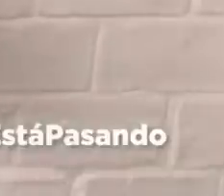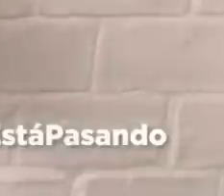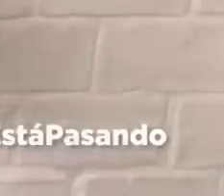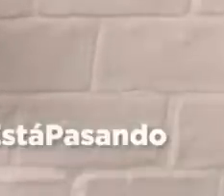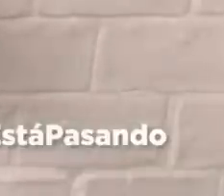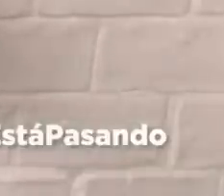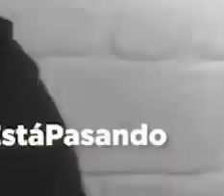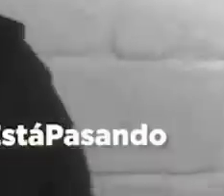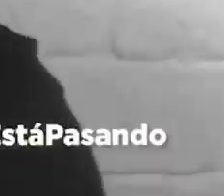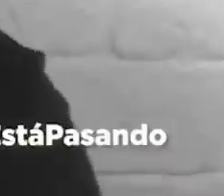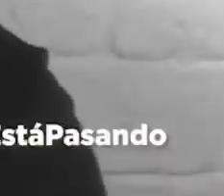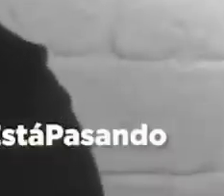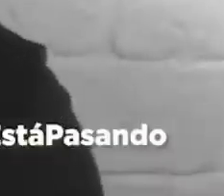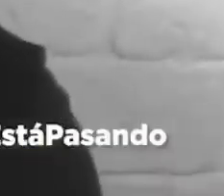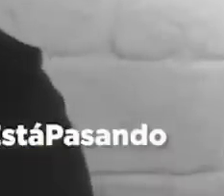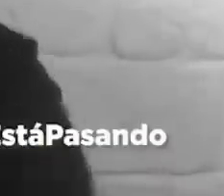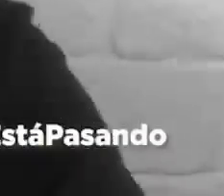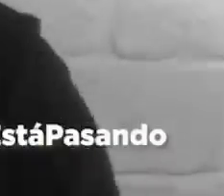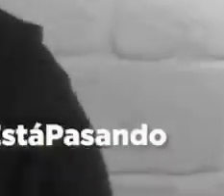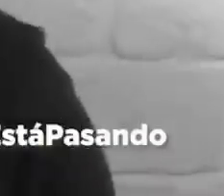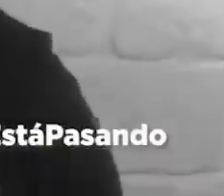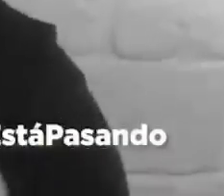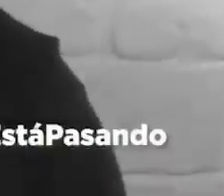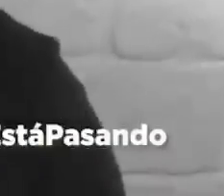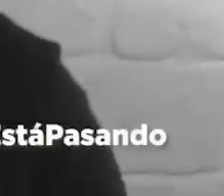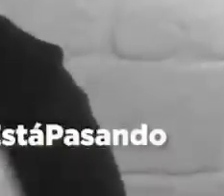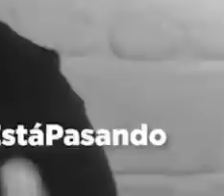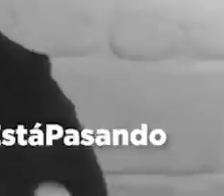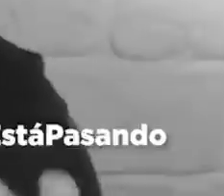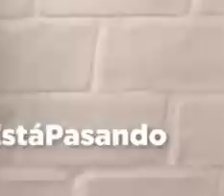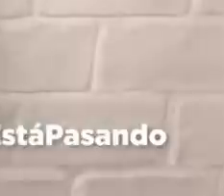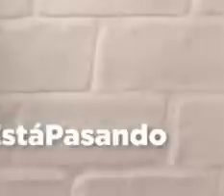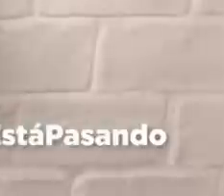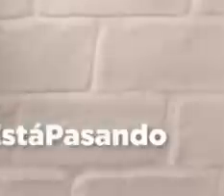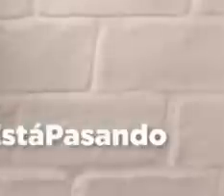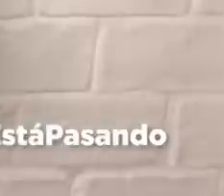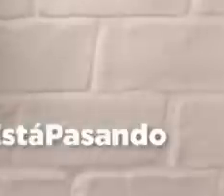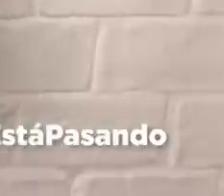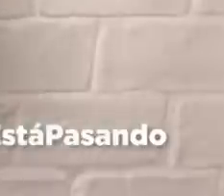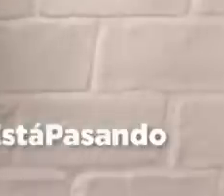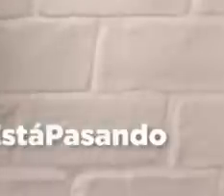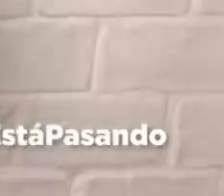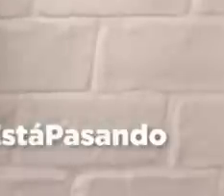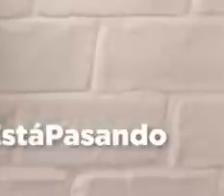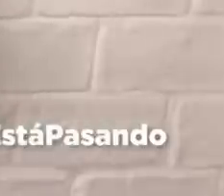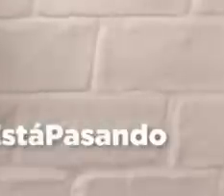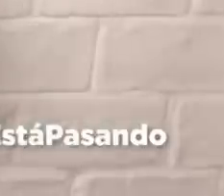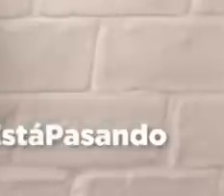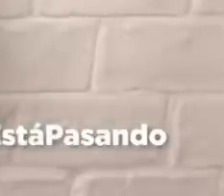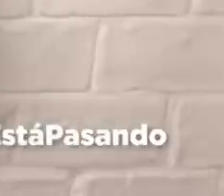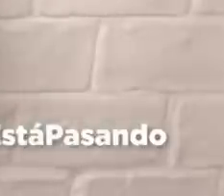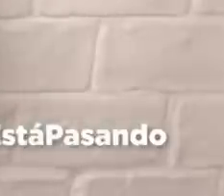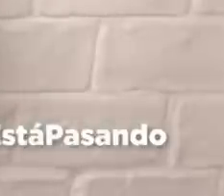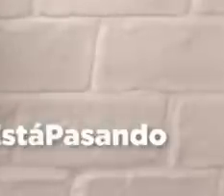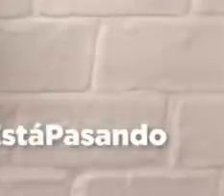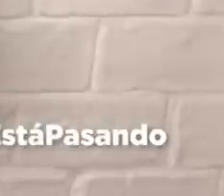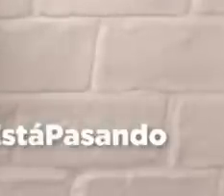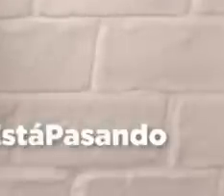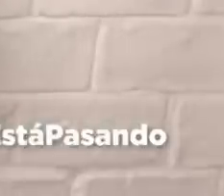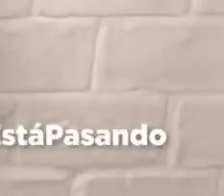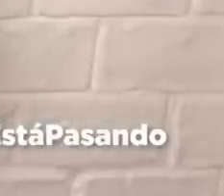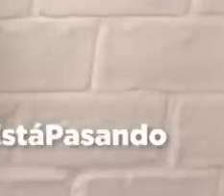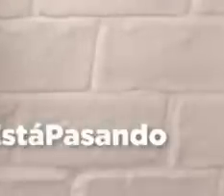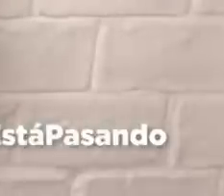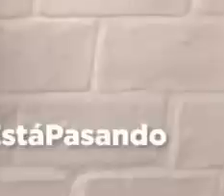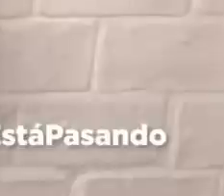el 1 de mayo, Día de los Trabajadores y ultra mega feriado, se vio sacudido por la noticia de que el presidente de la República, Luis